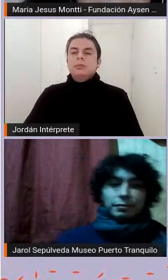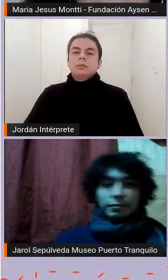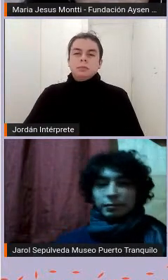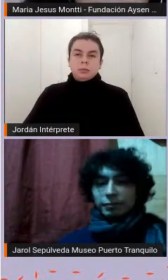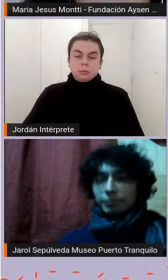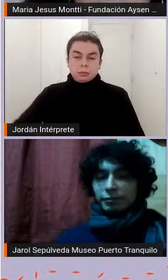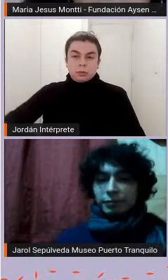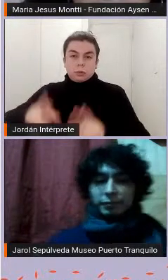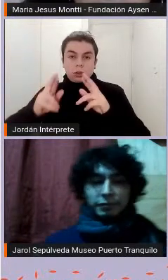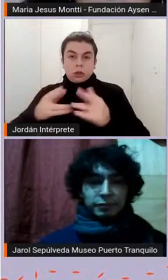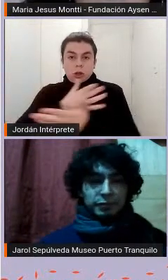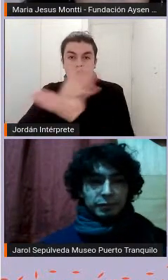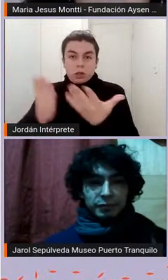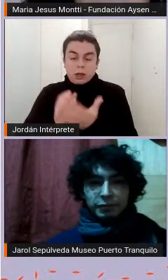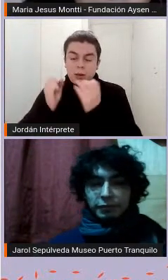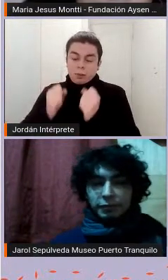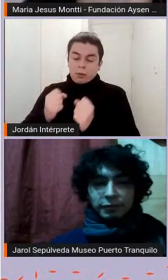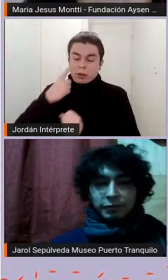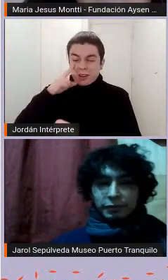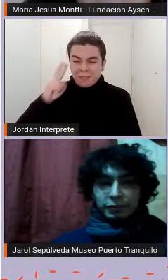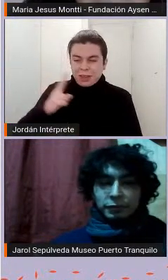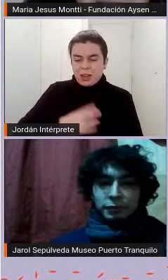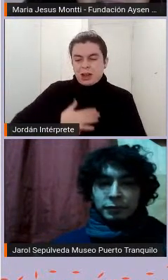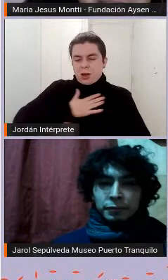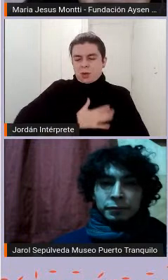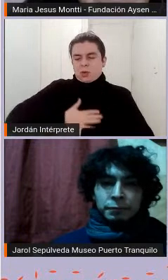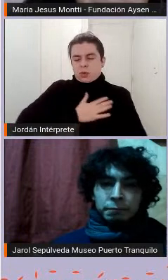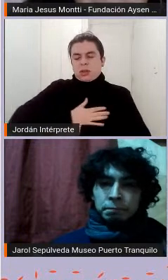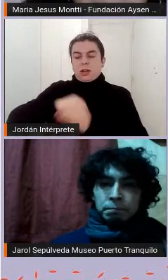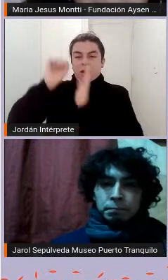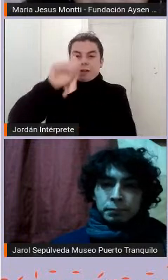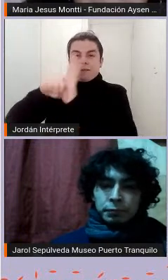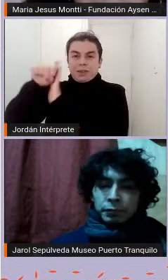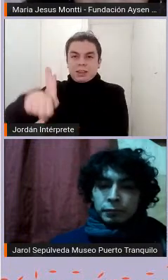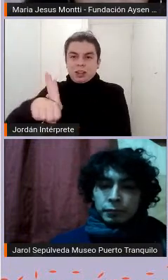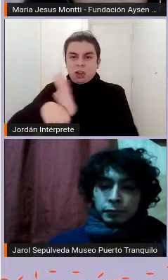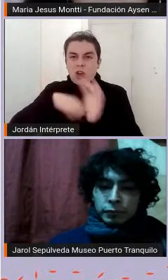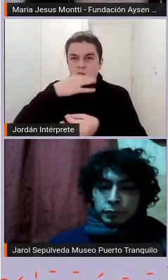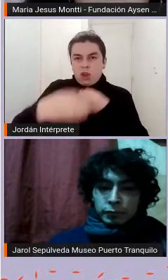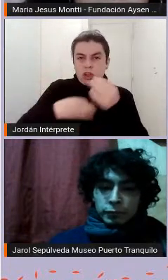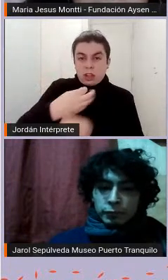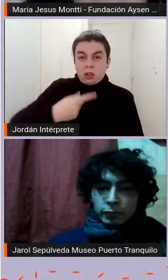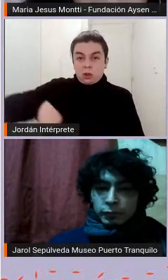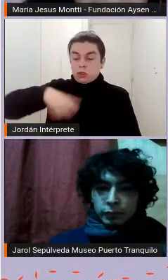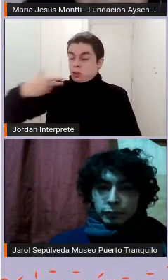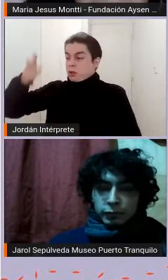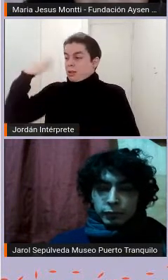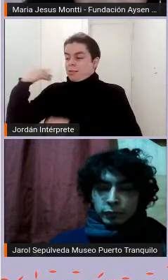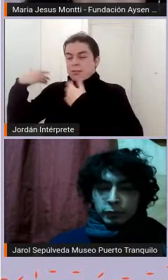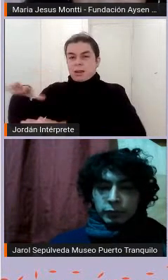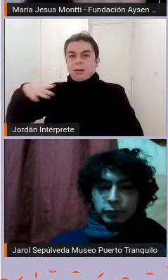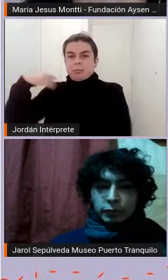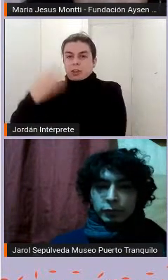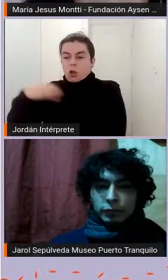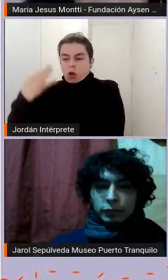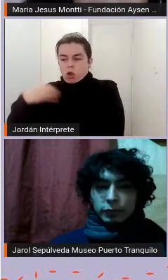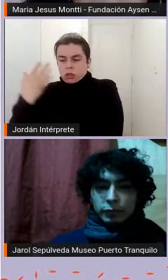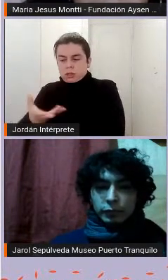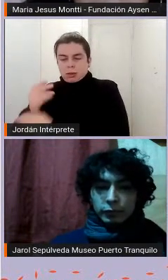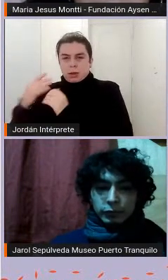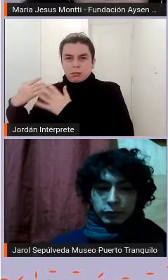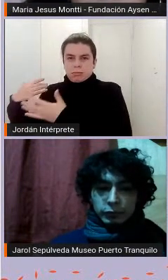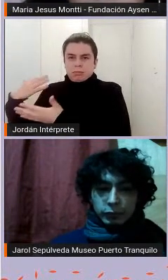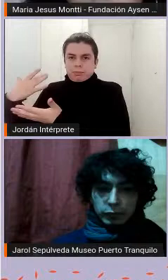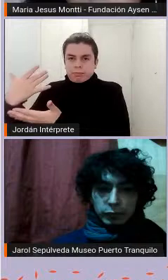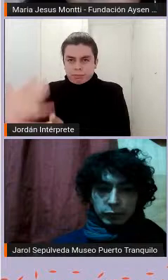espero que hayan podido disfrutar este pequeño video que relata todos los que le contamos anteriormente, la expedición del rescate